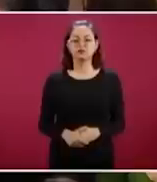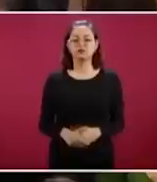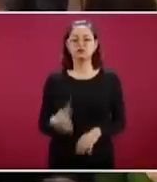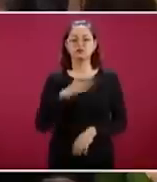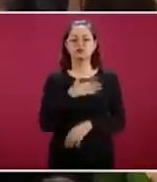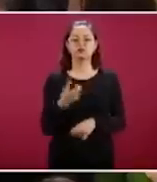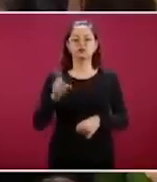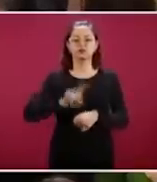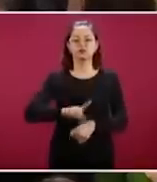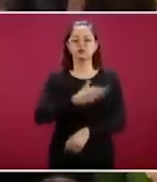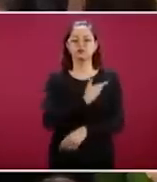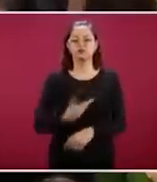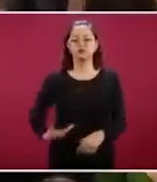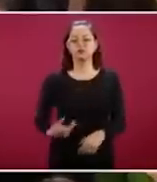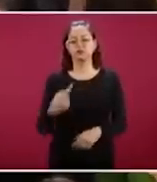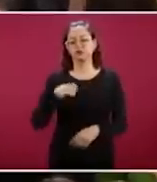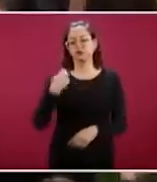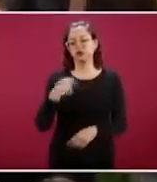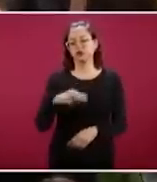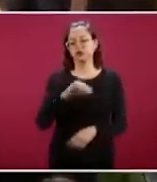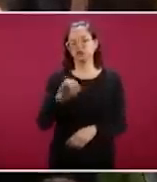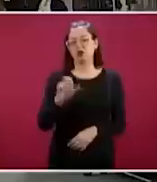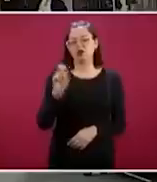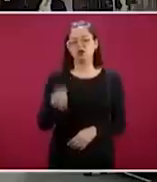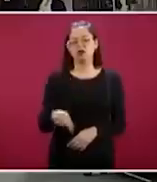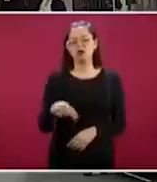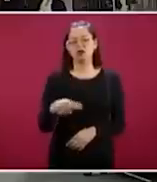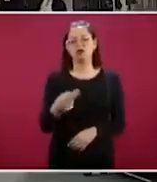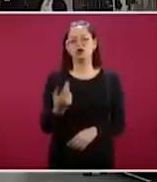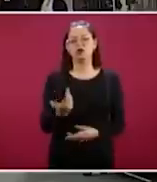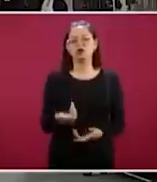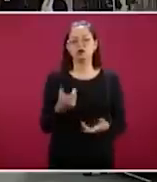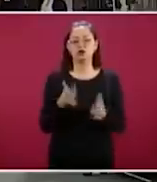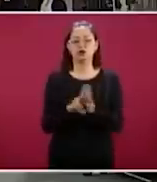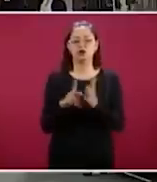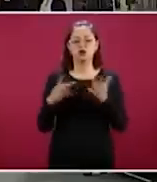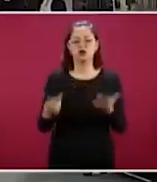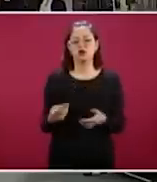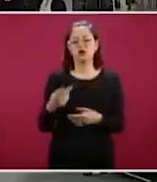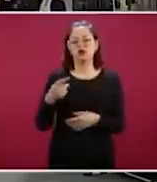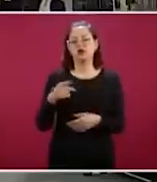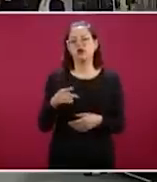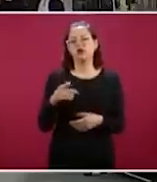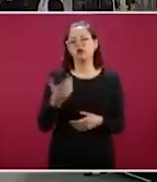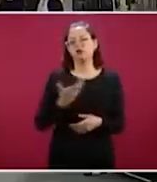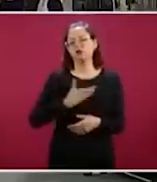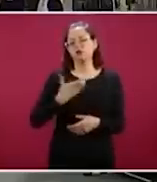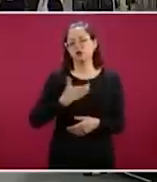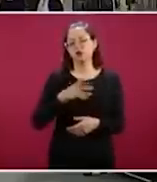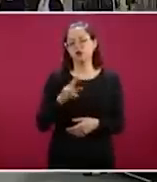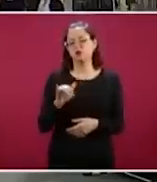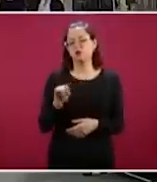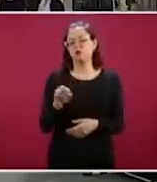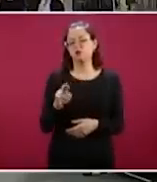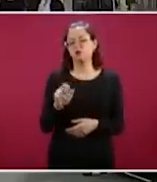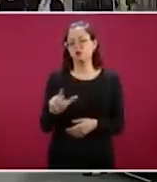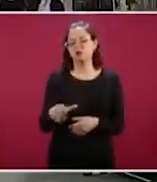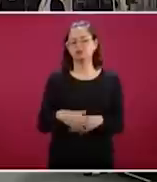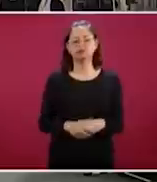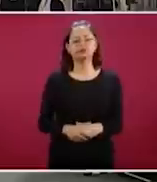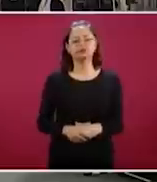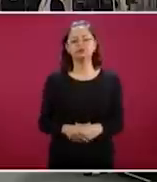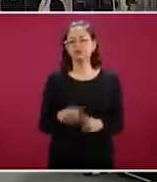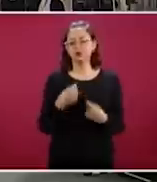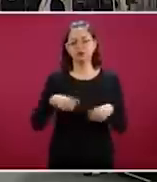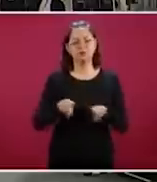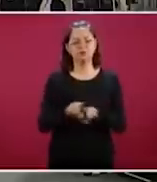Buen día, presidente. Hans Salazar, de CTMG, Grupo Político Zócalo Virtual. Le pregunto, presidente, sobre este mismo